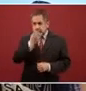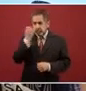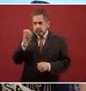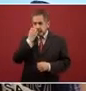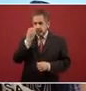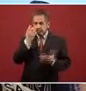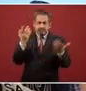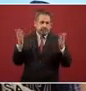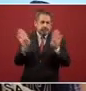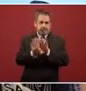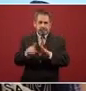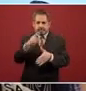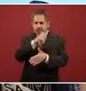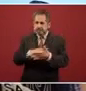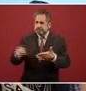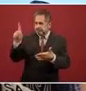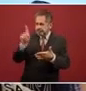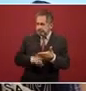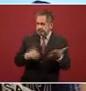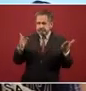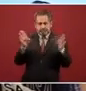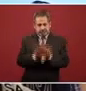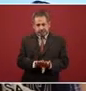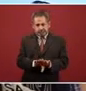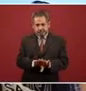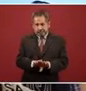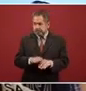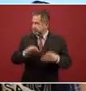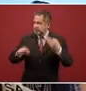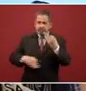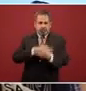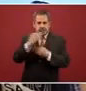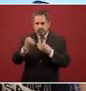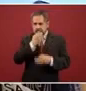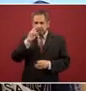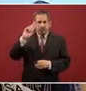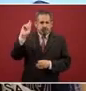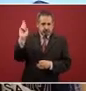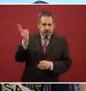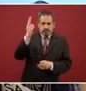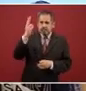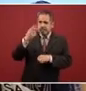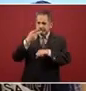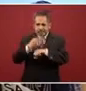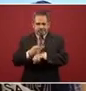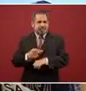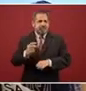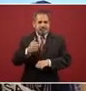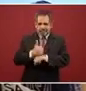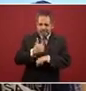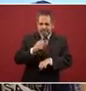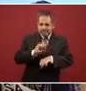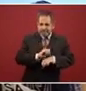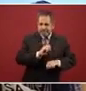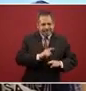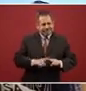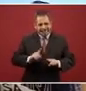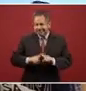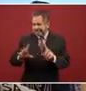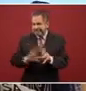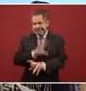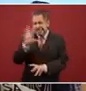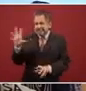el sistema educativo nacional, en todos los niveles, en todo el territorio, en escuelas